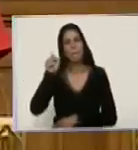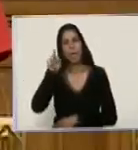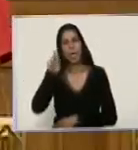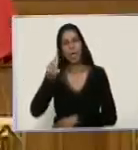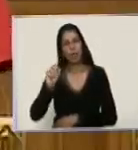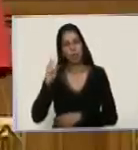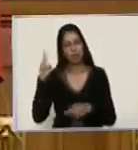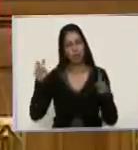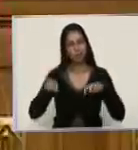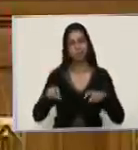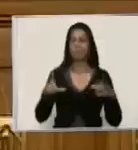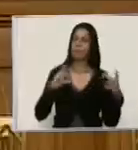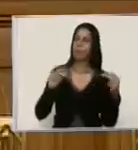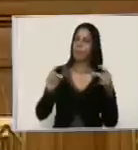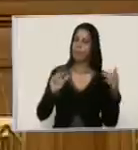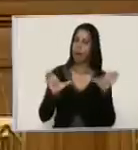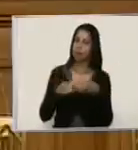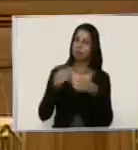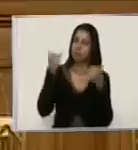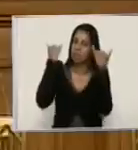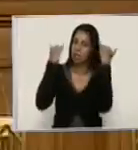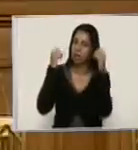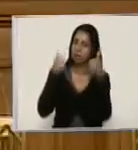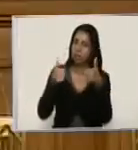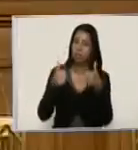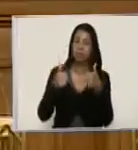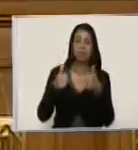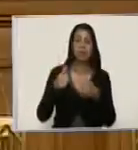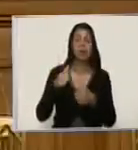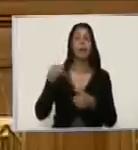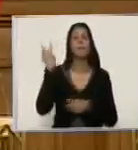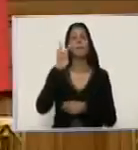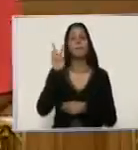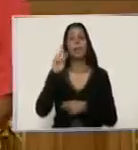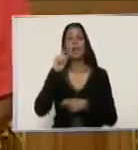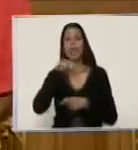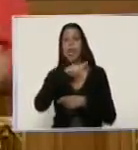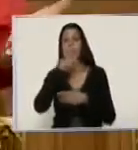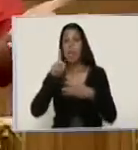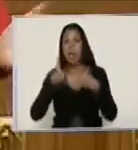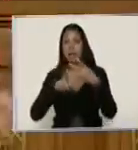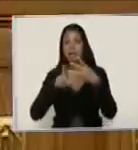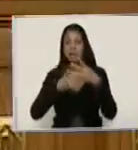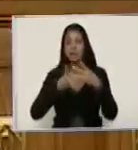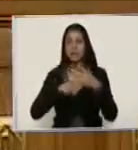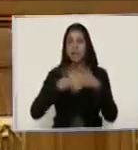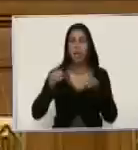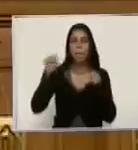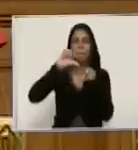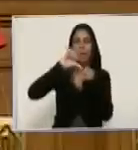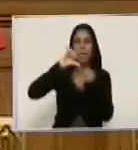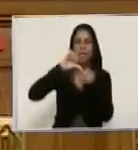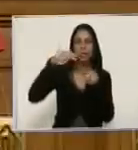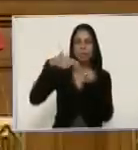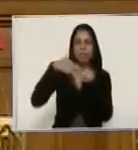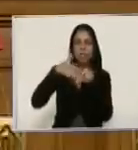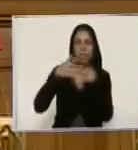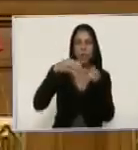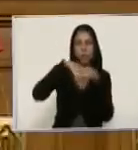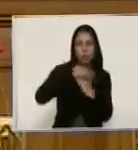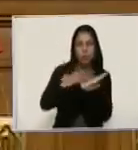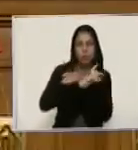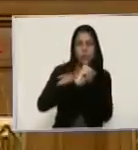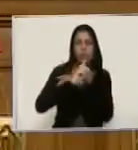reunidos. Porque entonces ya tenemos la tercera reserva de petróleo del planeta, Irán. ¿Y qué pasa con la segunda reserva de petróleo del